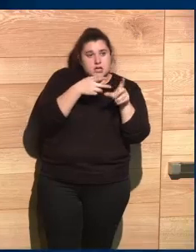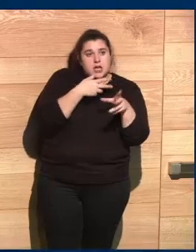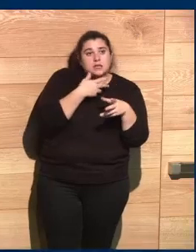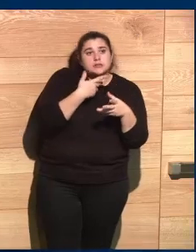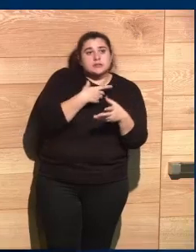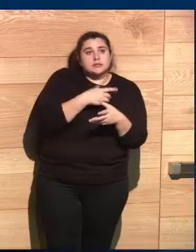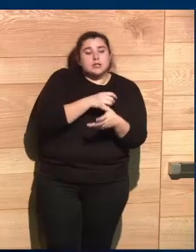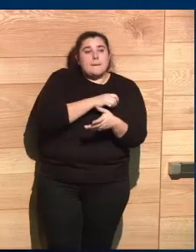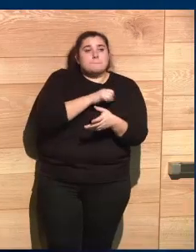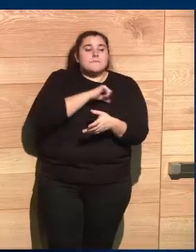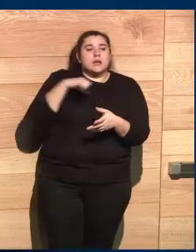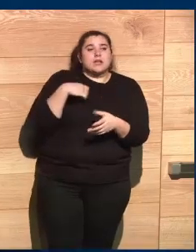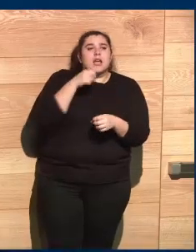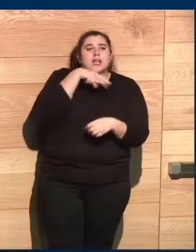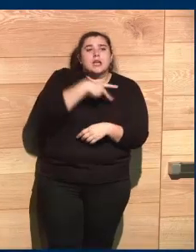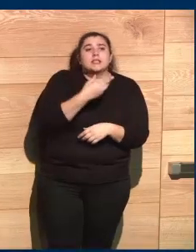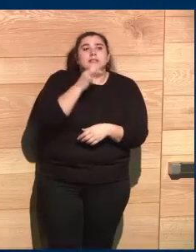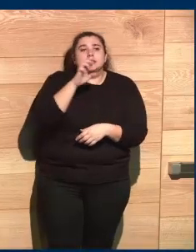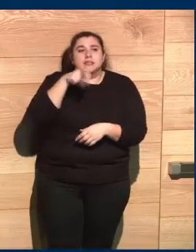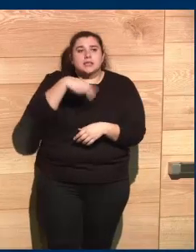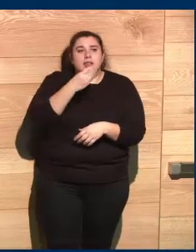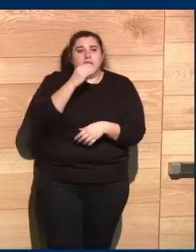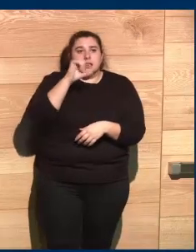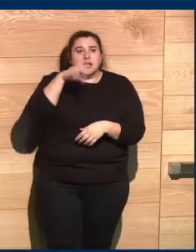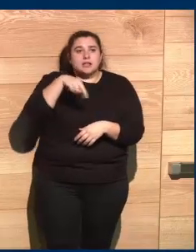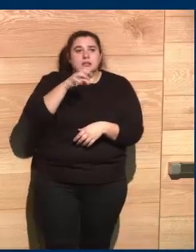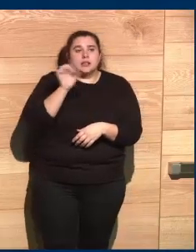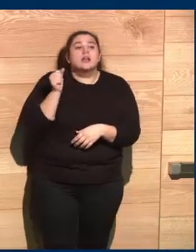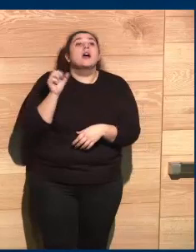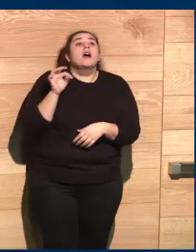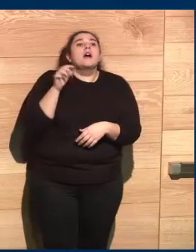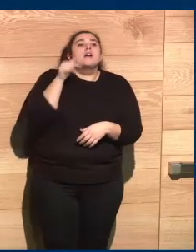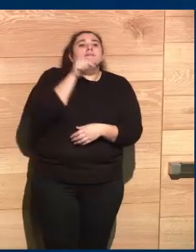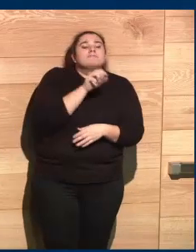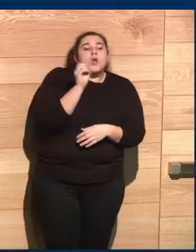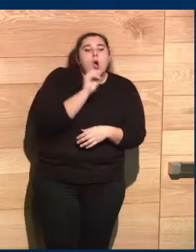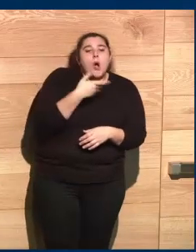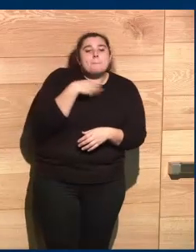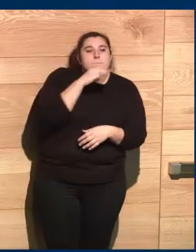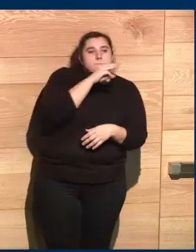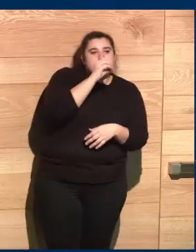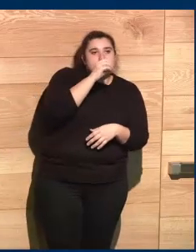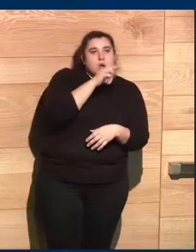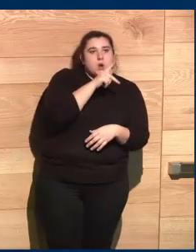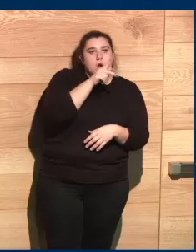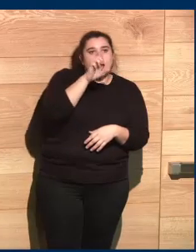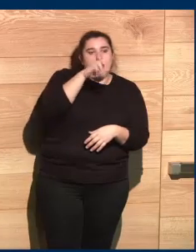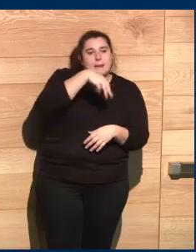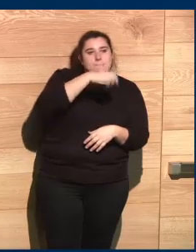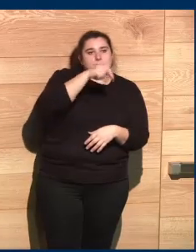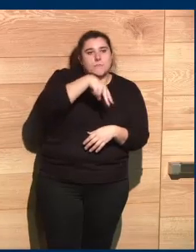de Tencent. O ¿cómo se llama?, Pokémon Go. Pokémon Go es un juego de Google, aunque no lo